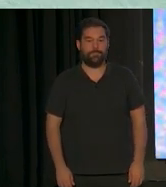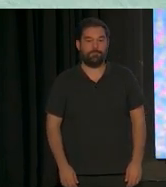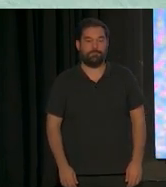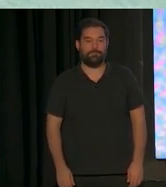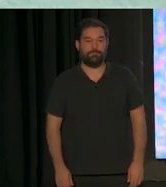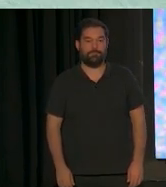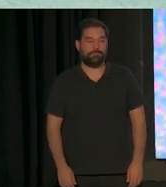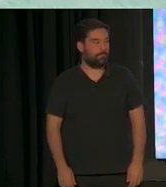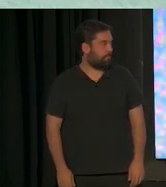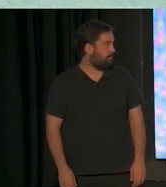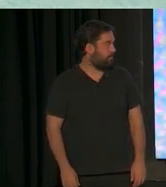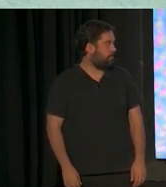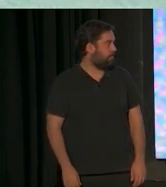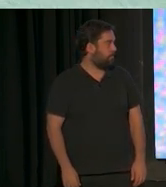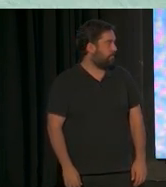Ay,